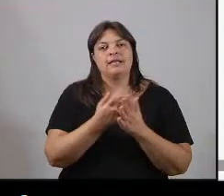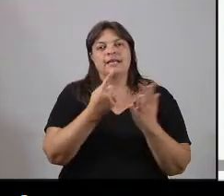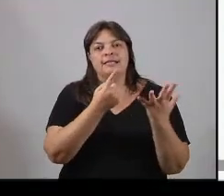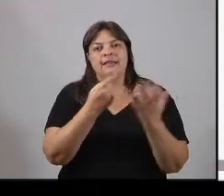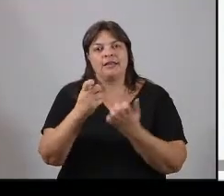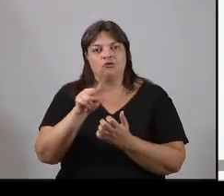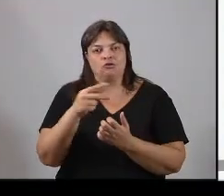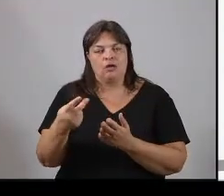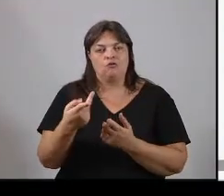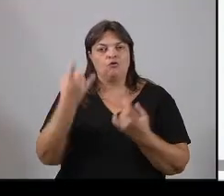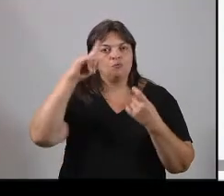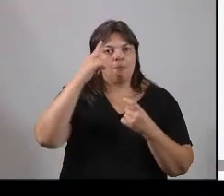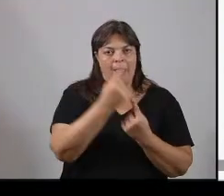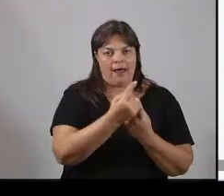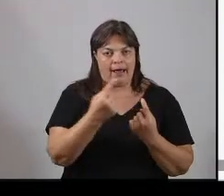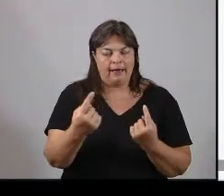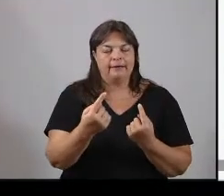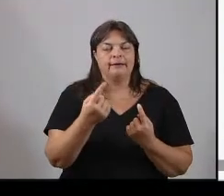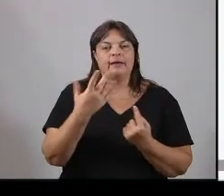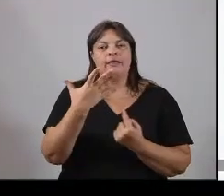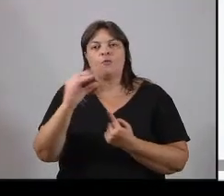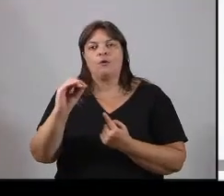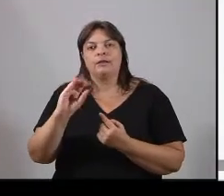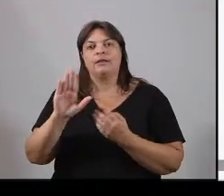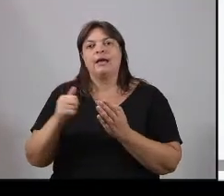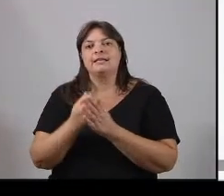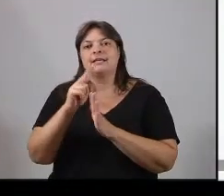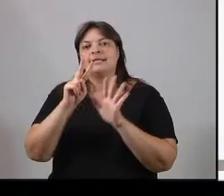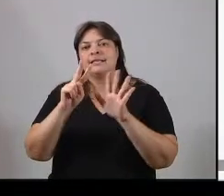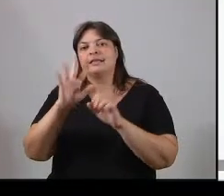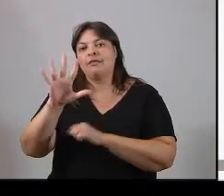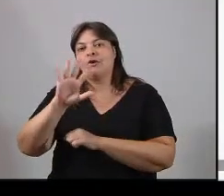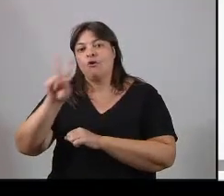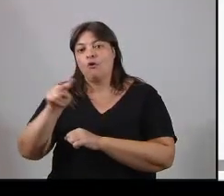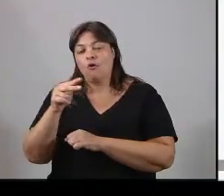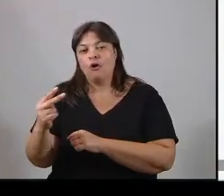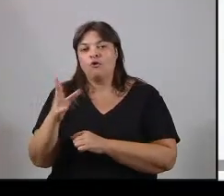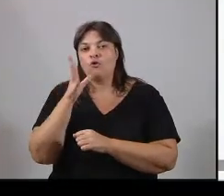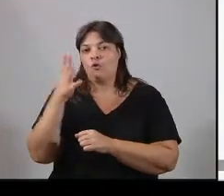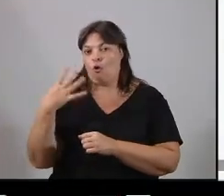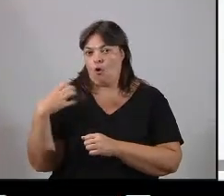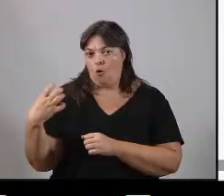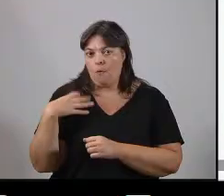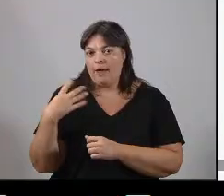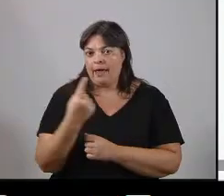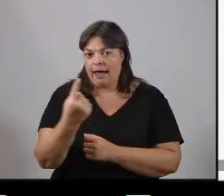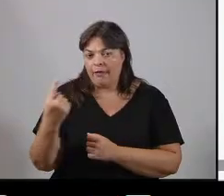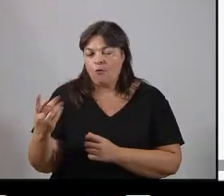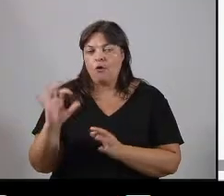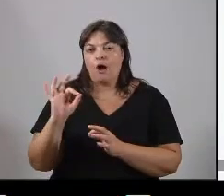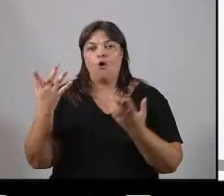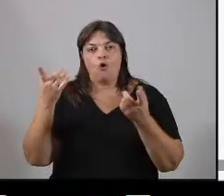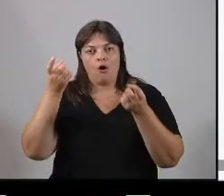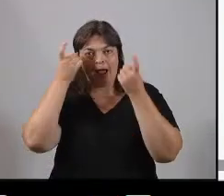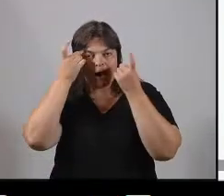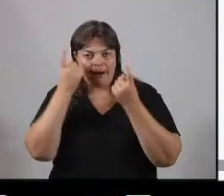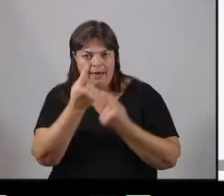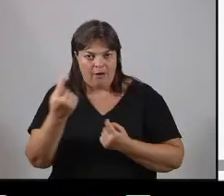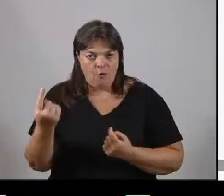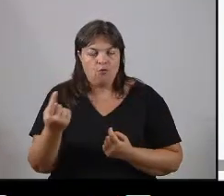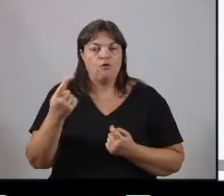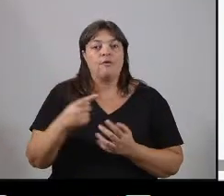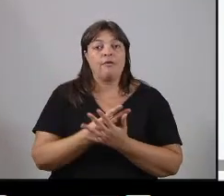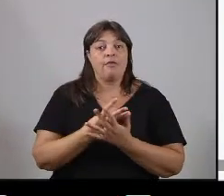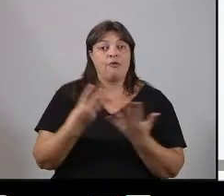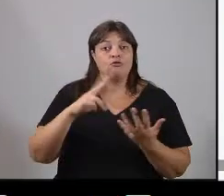cada vaca, entre 50 y 75 euros por cada oveja o por cada cabra y 18